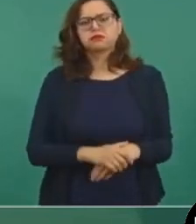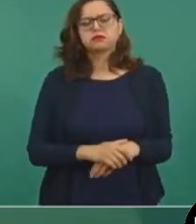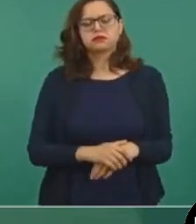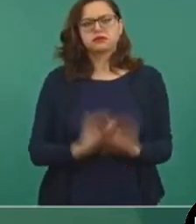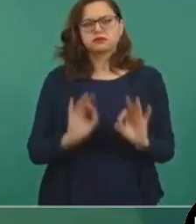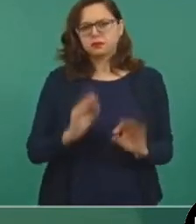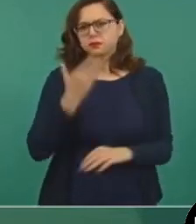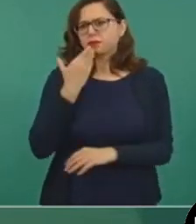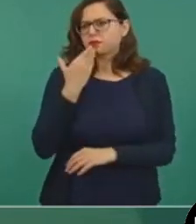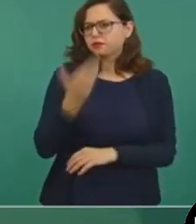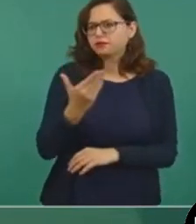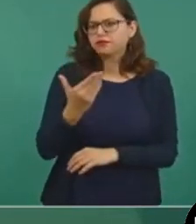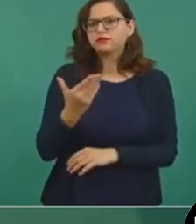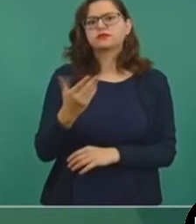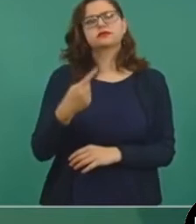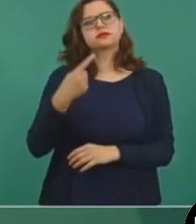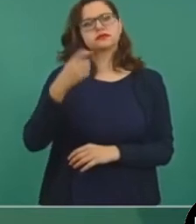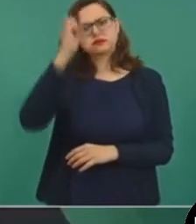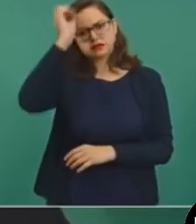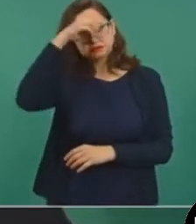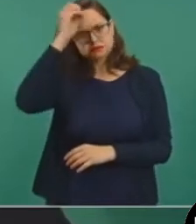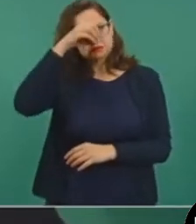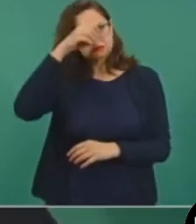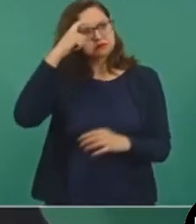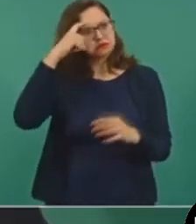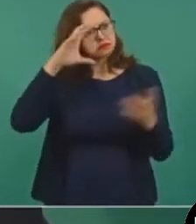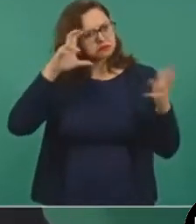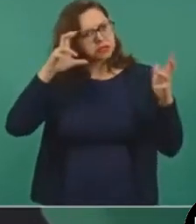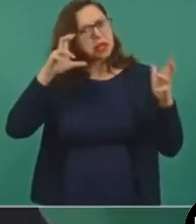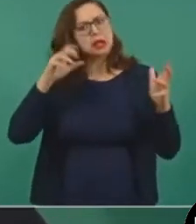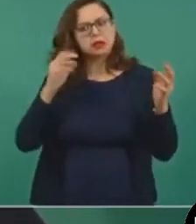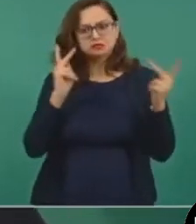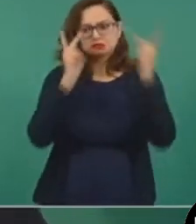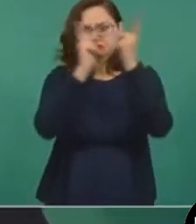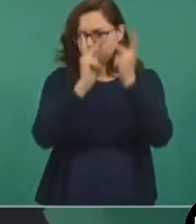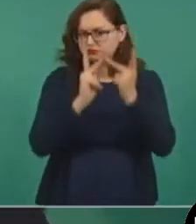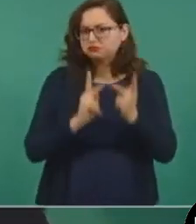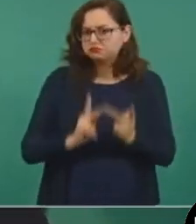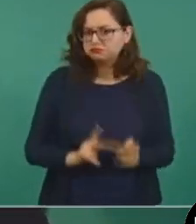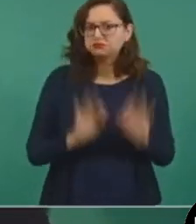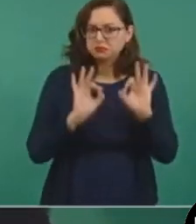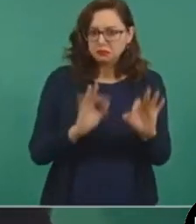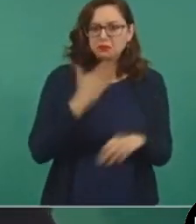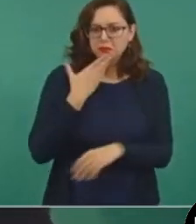Hubieron muchas coincidencias, diría que